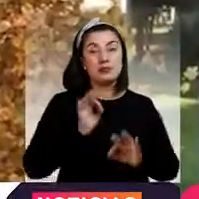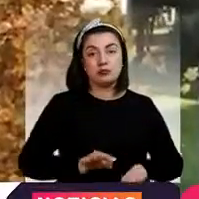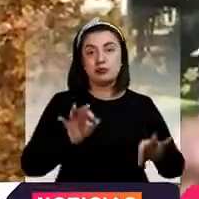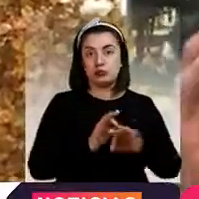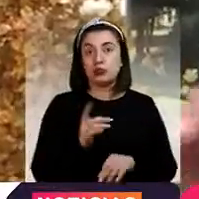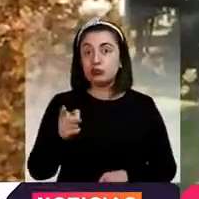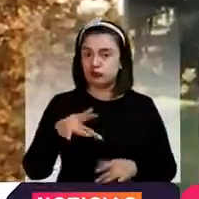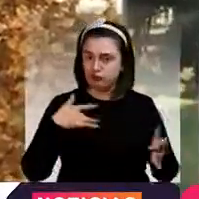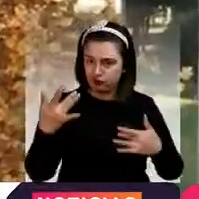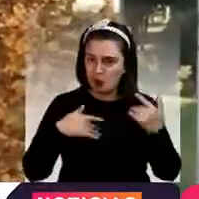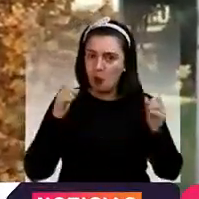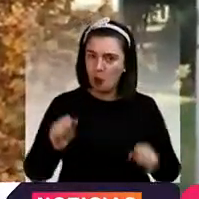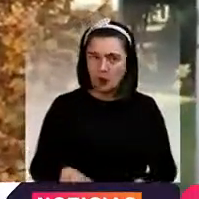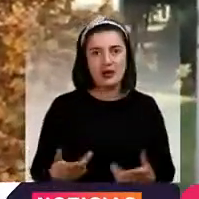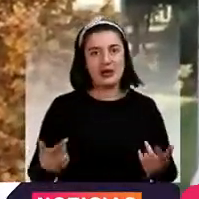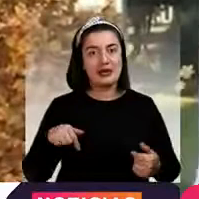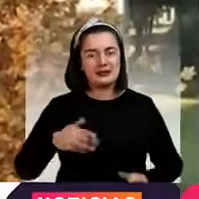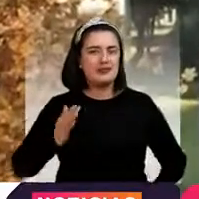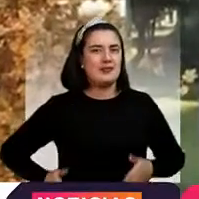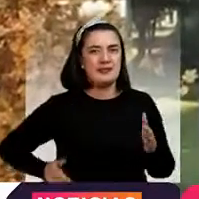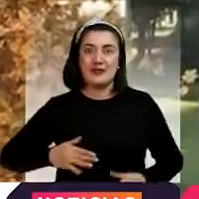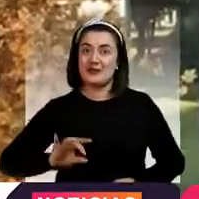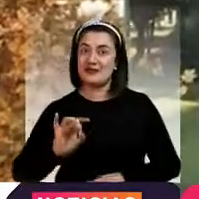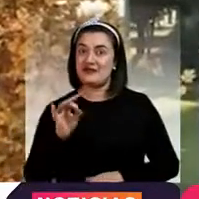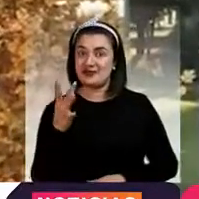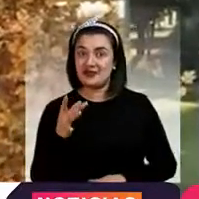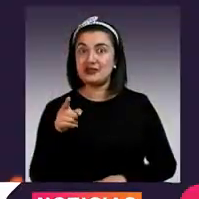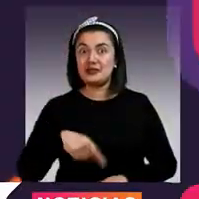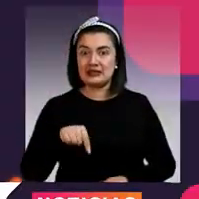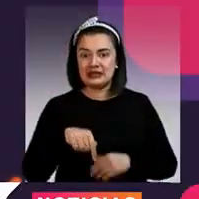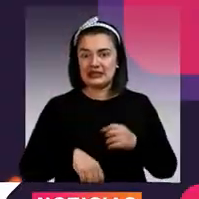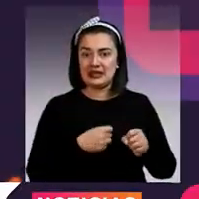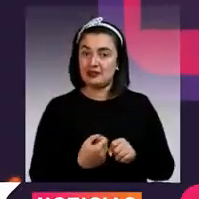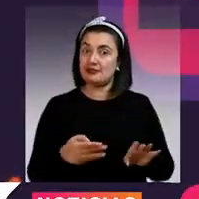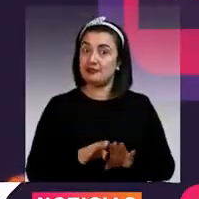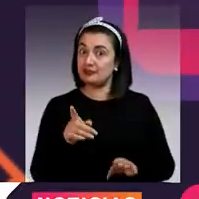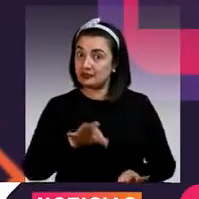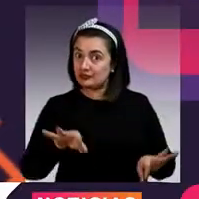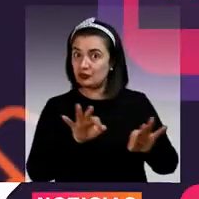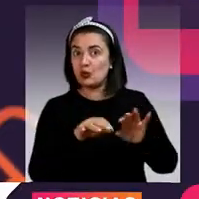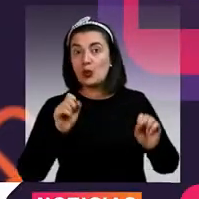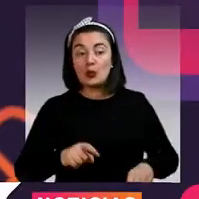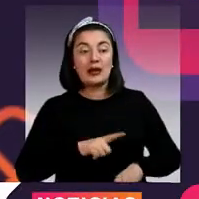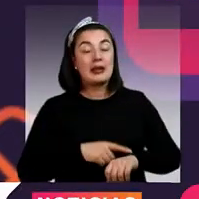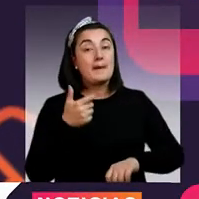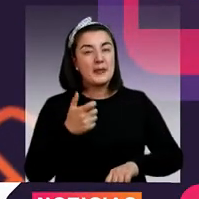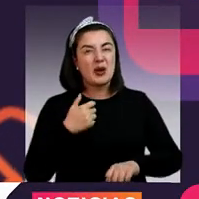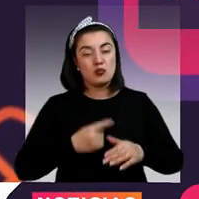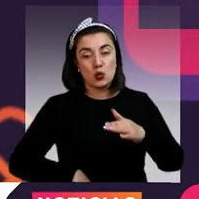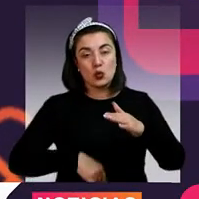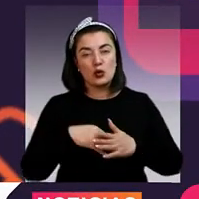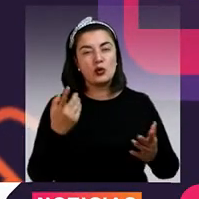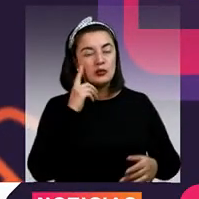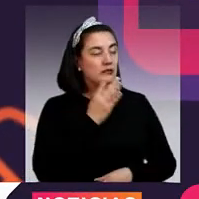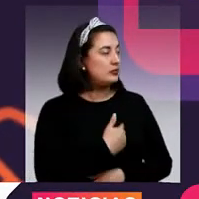disfrutar esta carrera virtual como cierre de fin de año. Recuerden subir los tiempos a